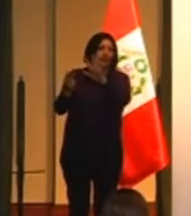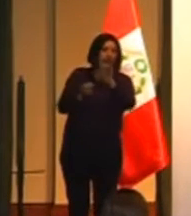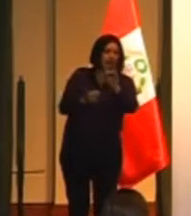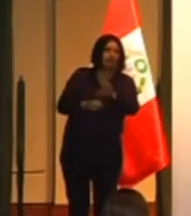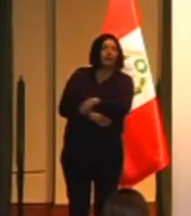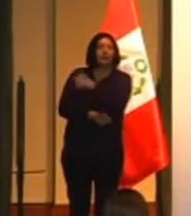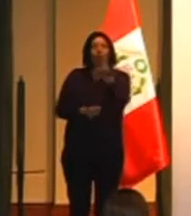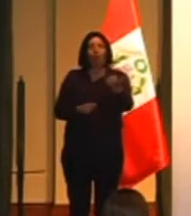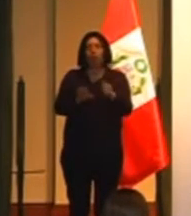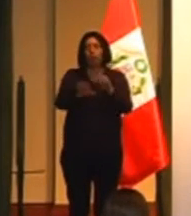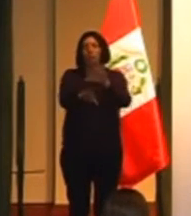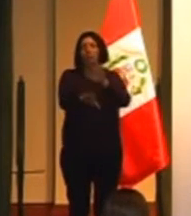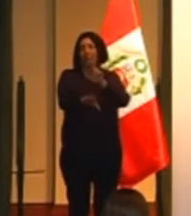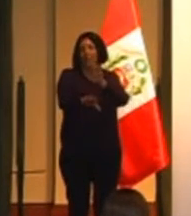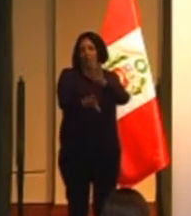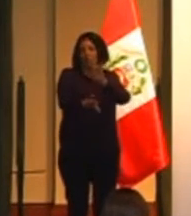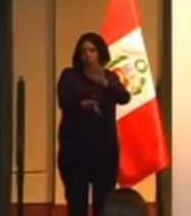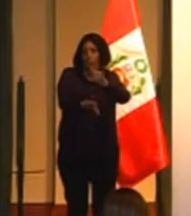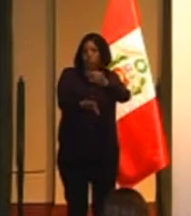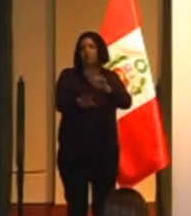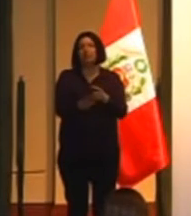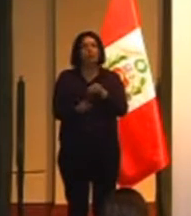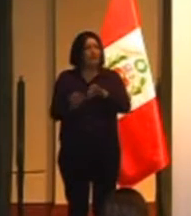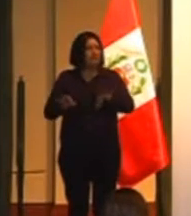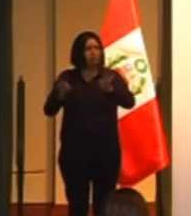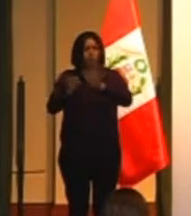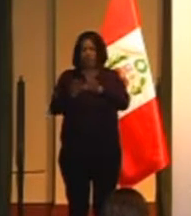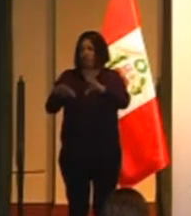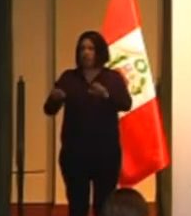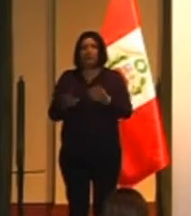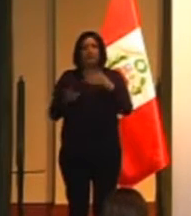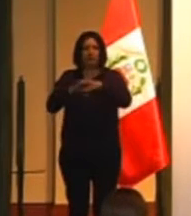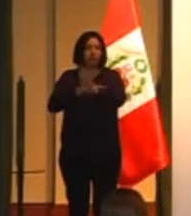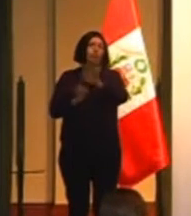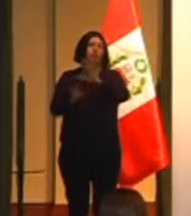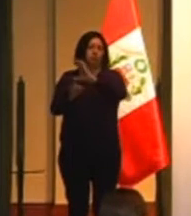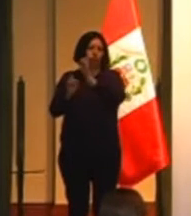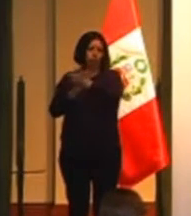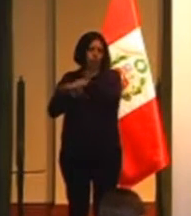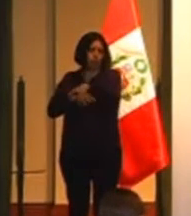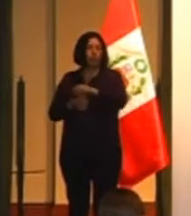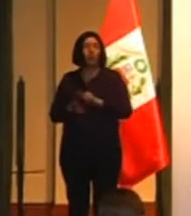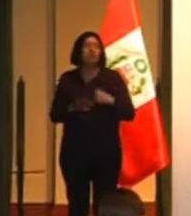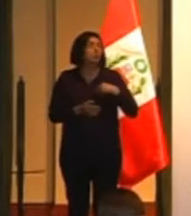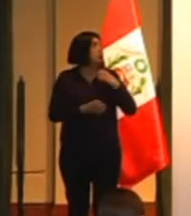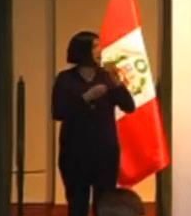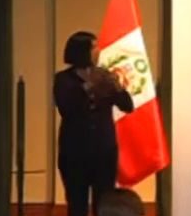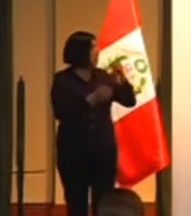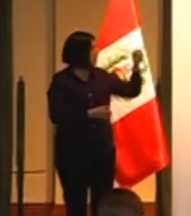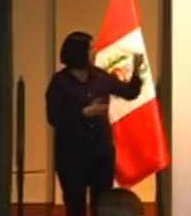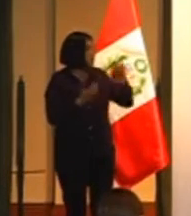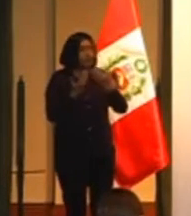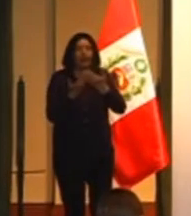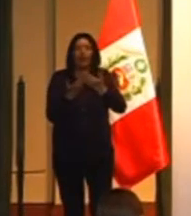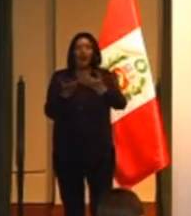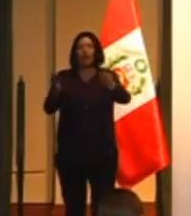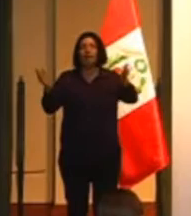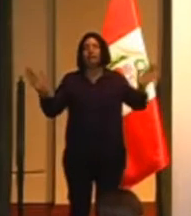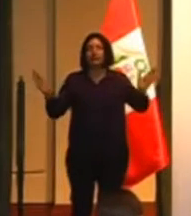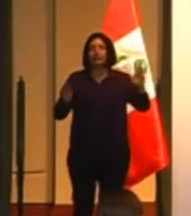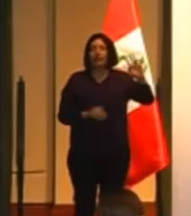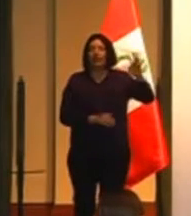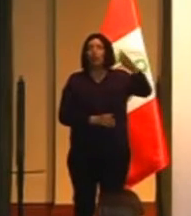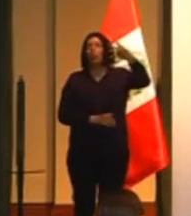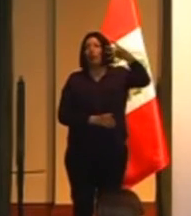Porras Barrenechea con muestras muy importantes en este momento en el Centro Cultural. Esto es lo que les decía de la Galería Abierta. Esta es la cuarta muestra.